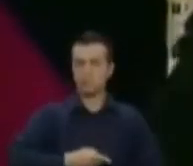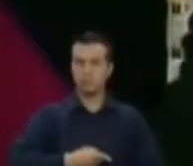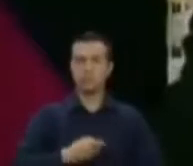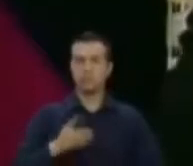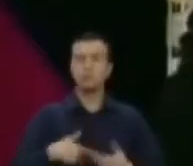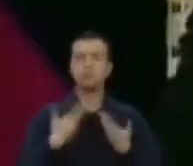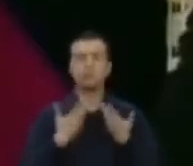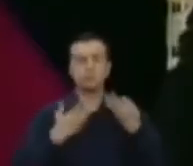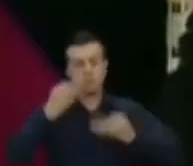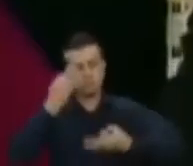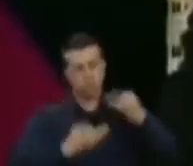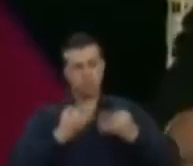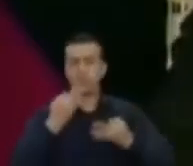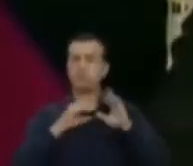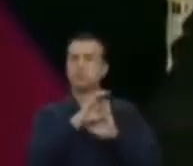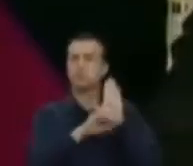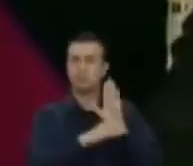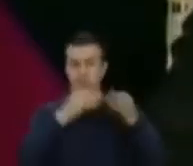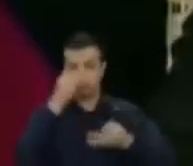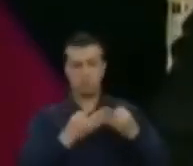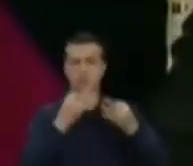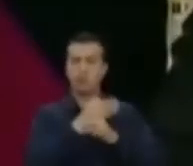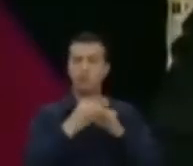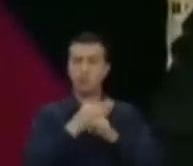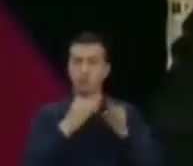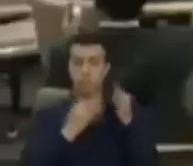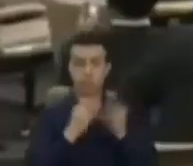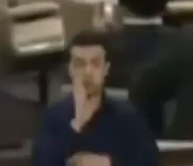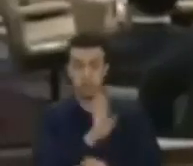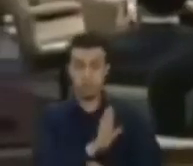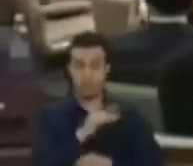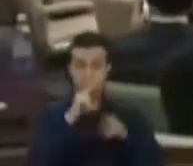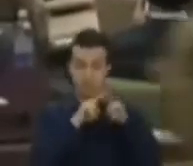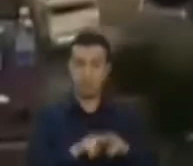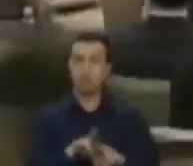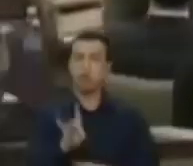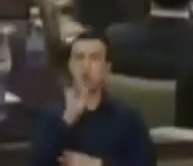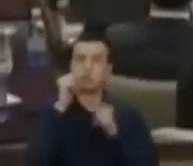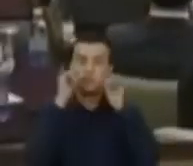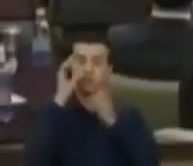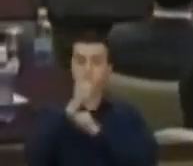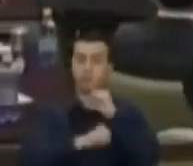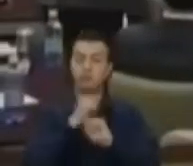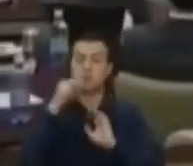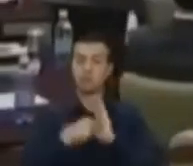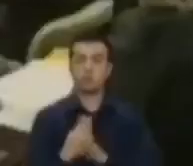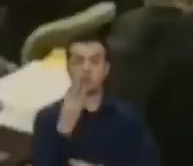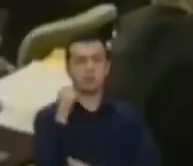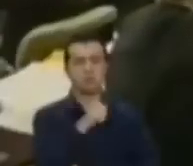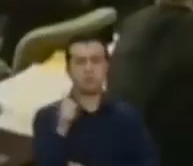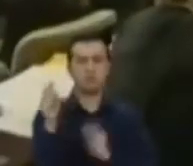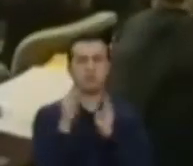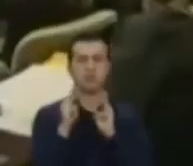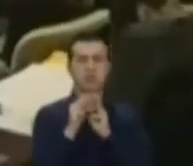situación jurídico-constitucional de la función judicial. Y ese 8 de diciembre de 2004, el mismo Congreso, con